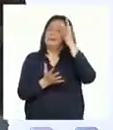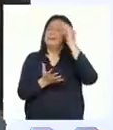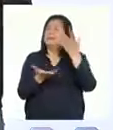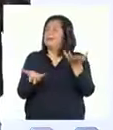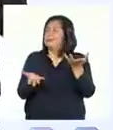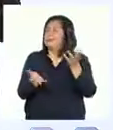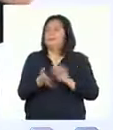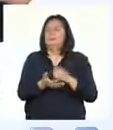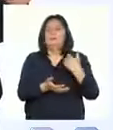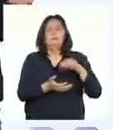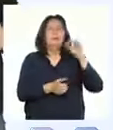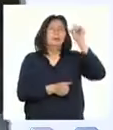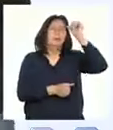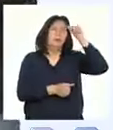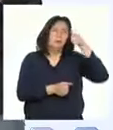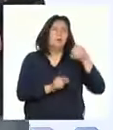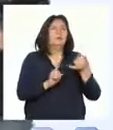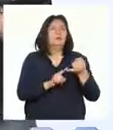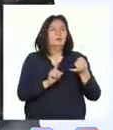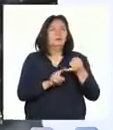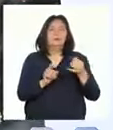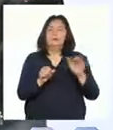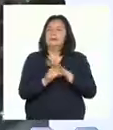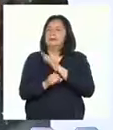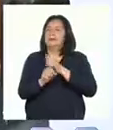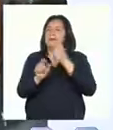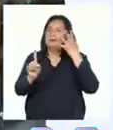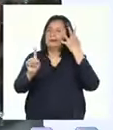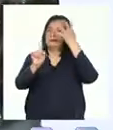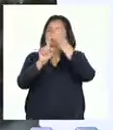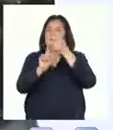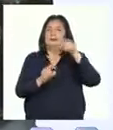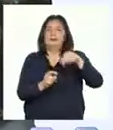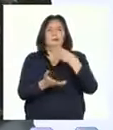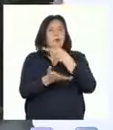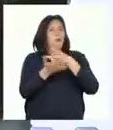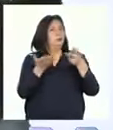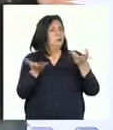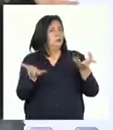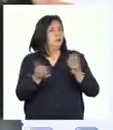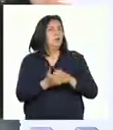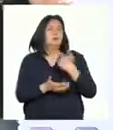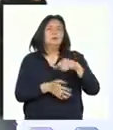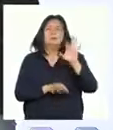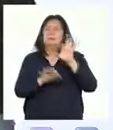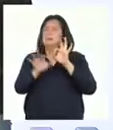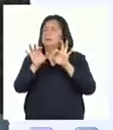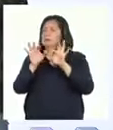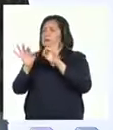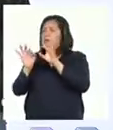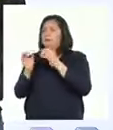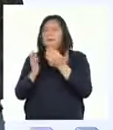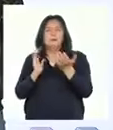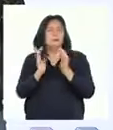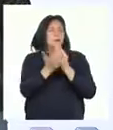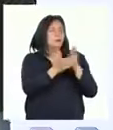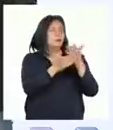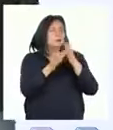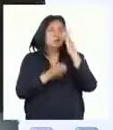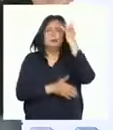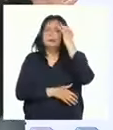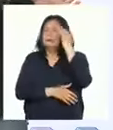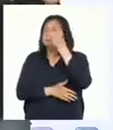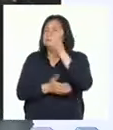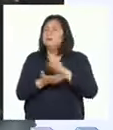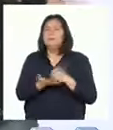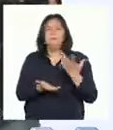aprendiendo acerca de los recuerdos para completar nuestro reto principal de estas 2 semanas, seleccionar y compartir anécdotas